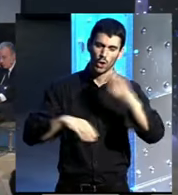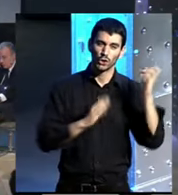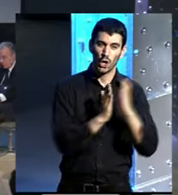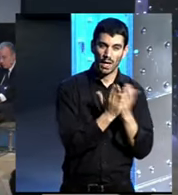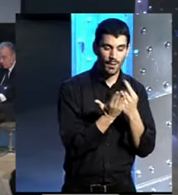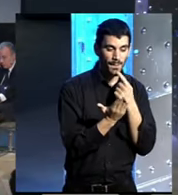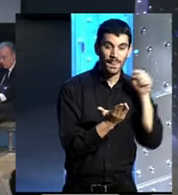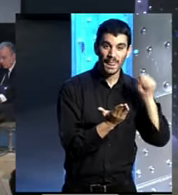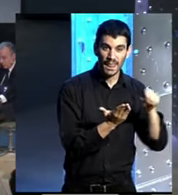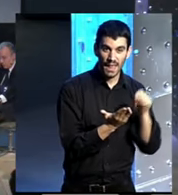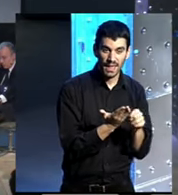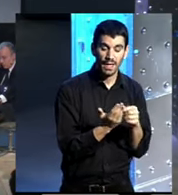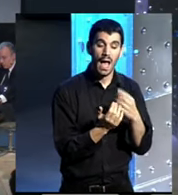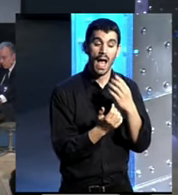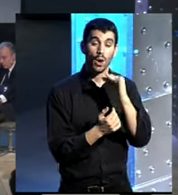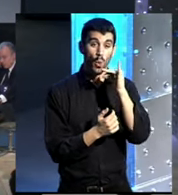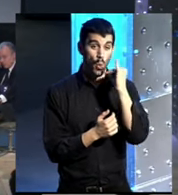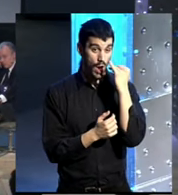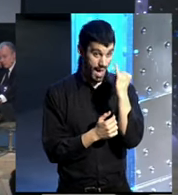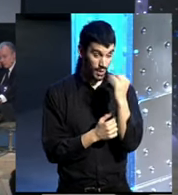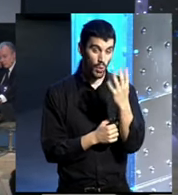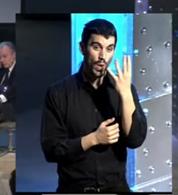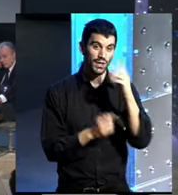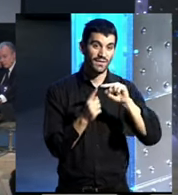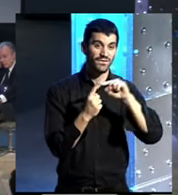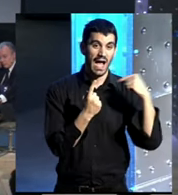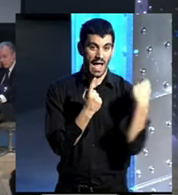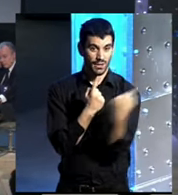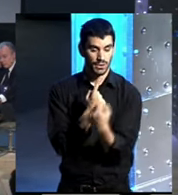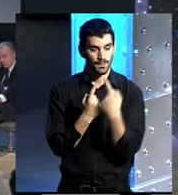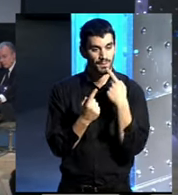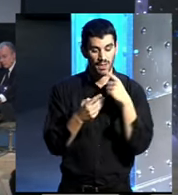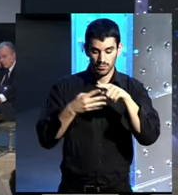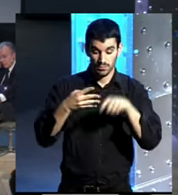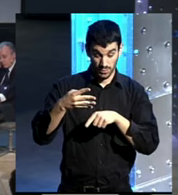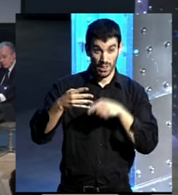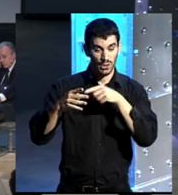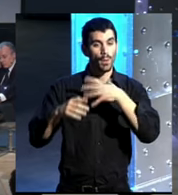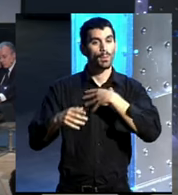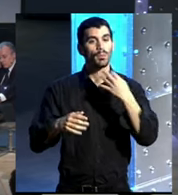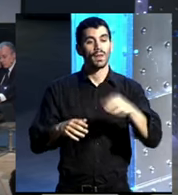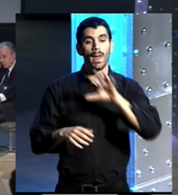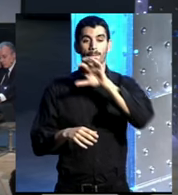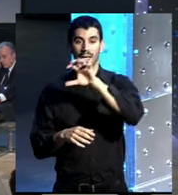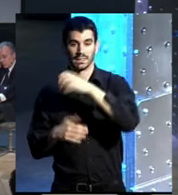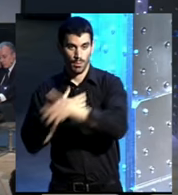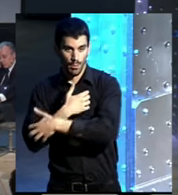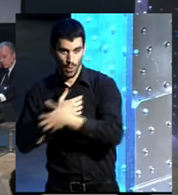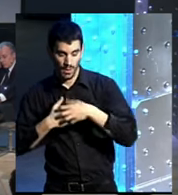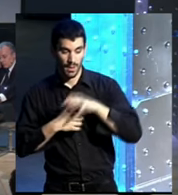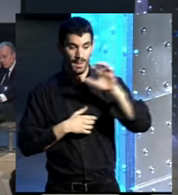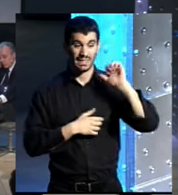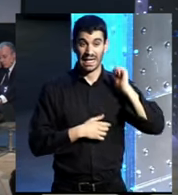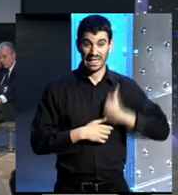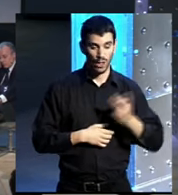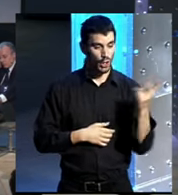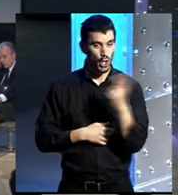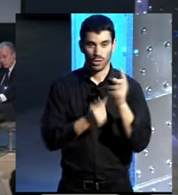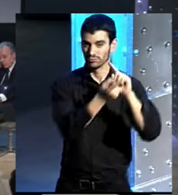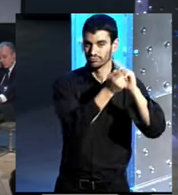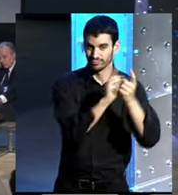hacer que cambien los mercados, tanto en los países ricos como en los países pobres, tal y como los conocemos. Uno es